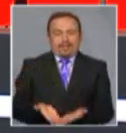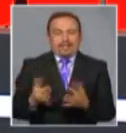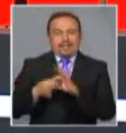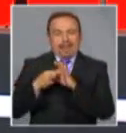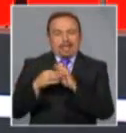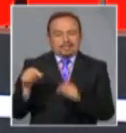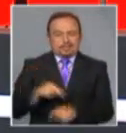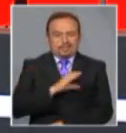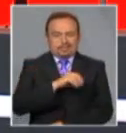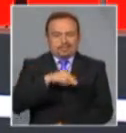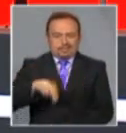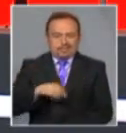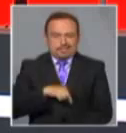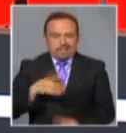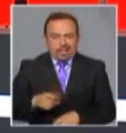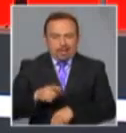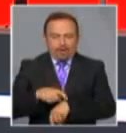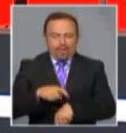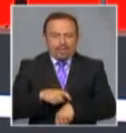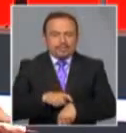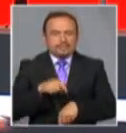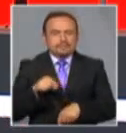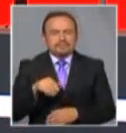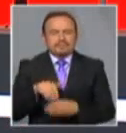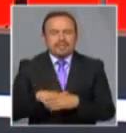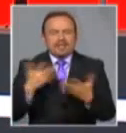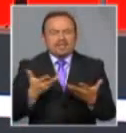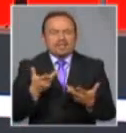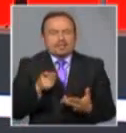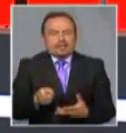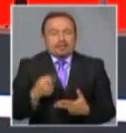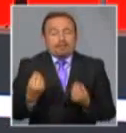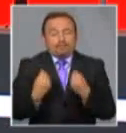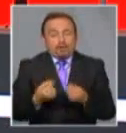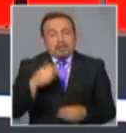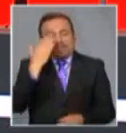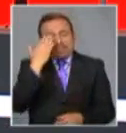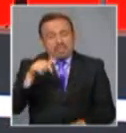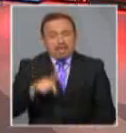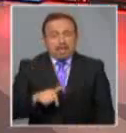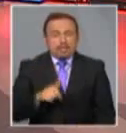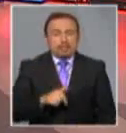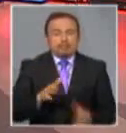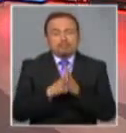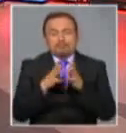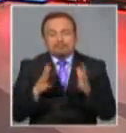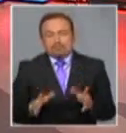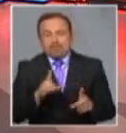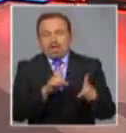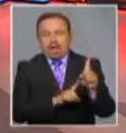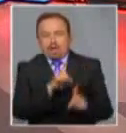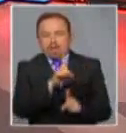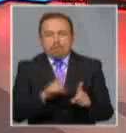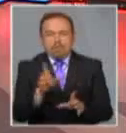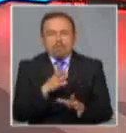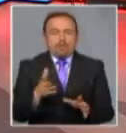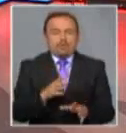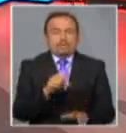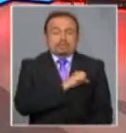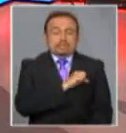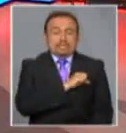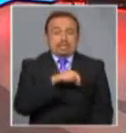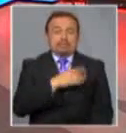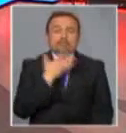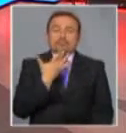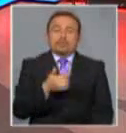gracias por estar con nosotros a esta hora de la tarde en un día que que fue bueno bastante ingrato para los santiaguino